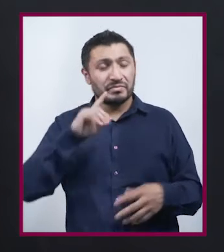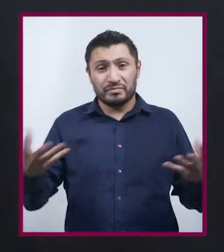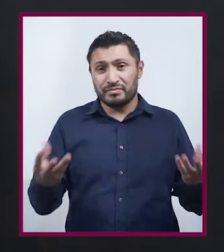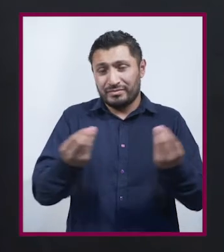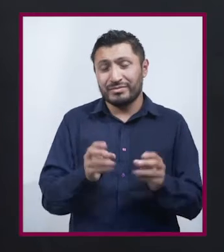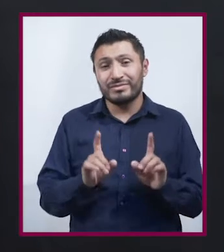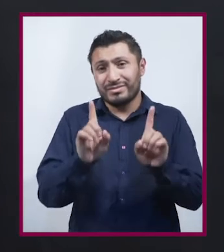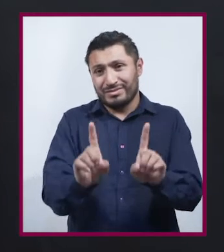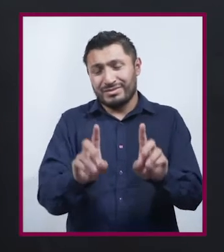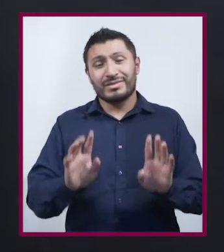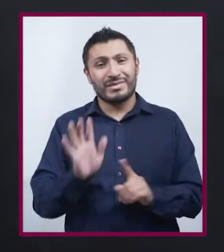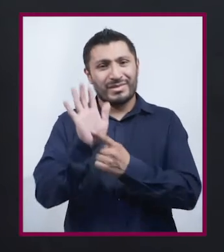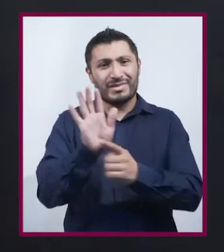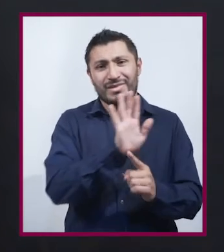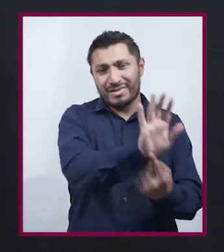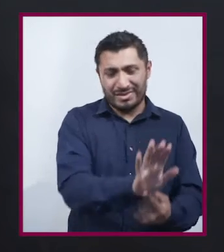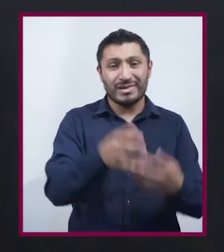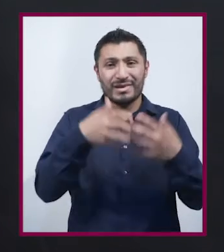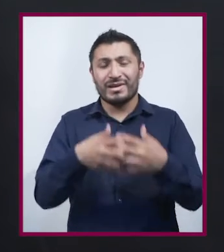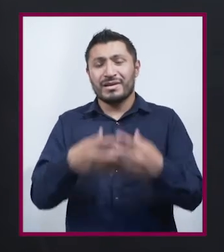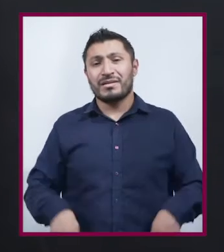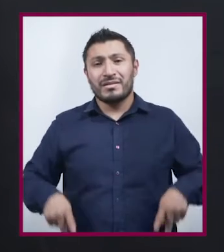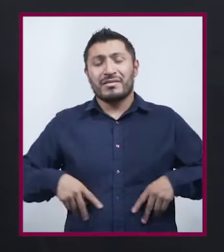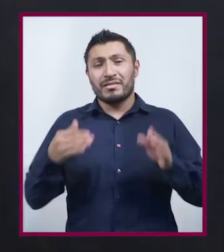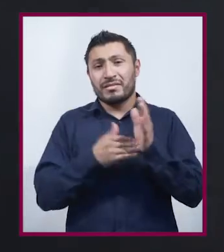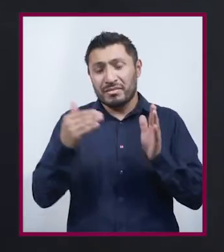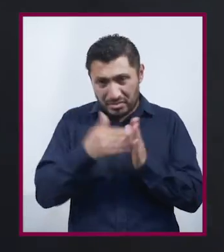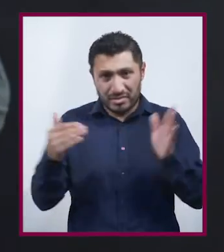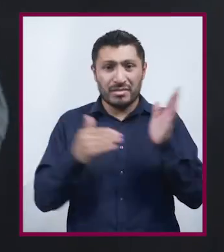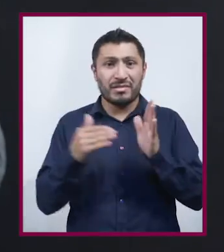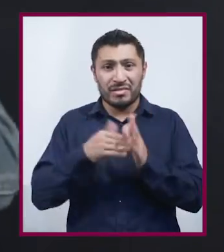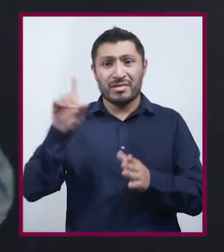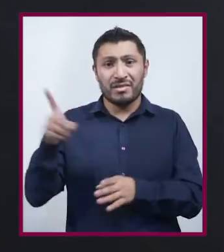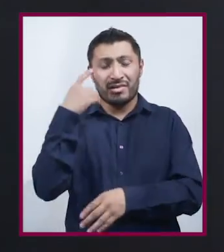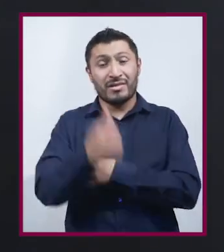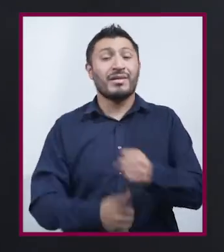La industria del pantalón genera miles de millones de dólares al año.